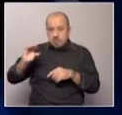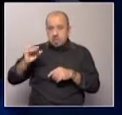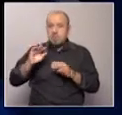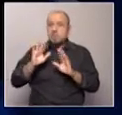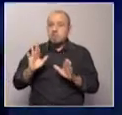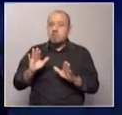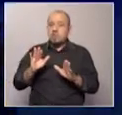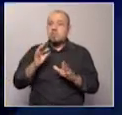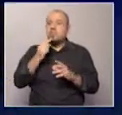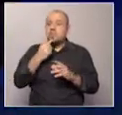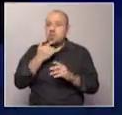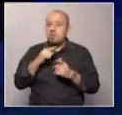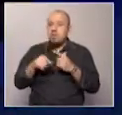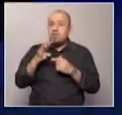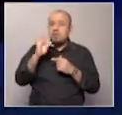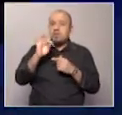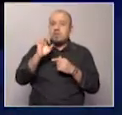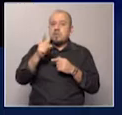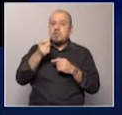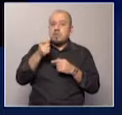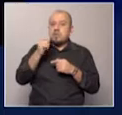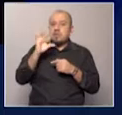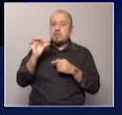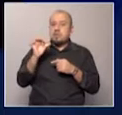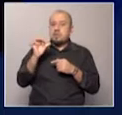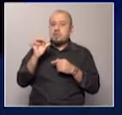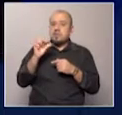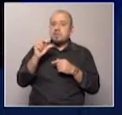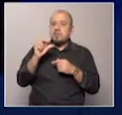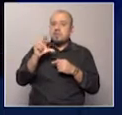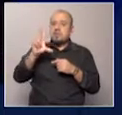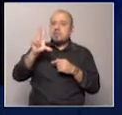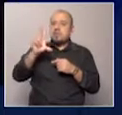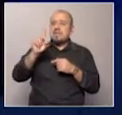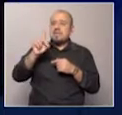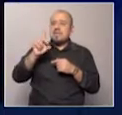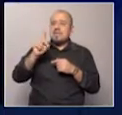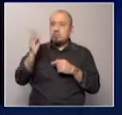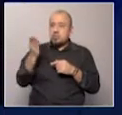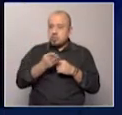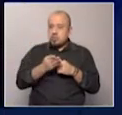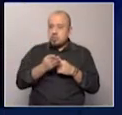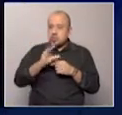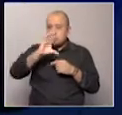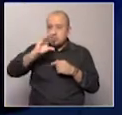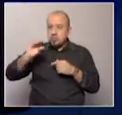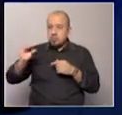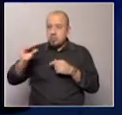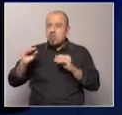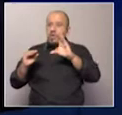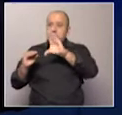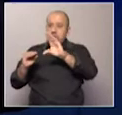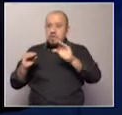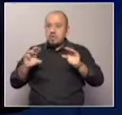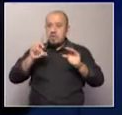delicado por ejemplo texas logró bajar en un treinta y pico por ciento de la profesión penitenciaria y bajó también un treinta y pico